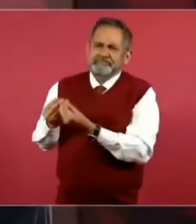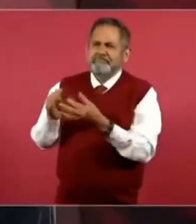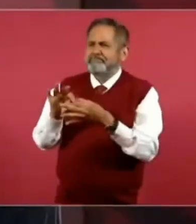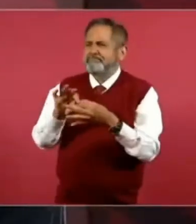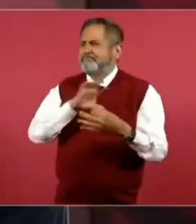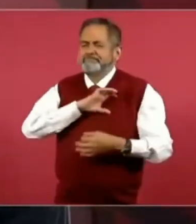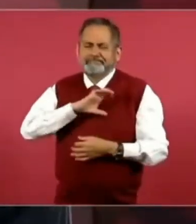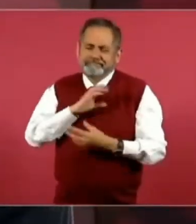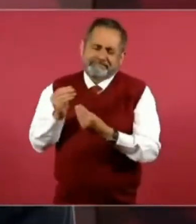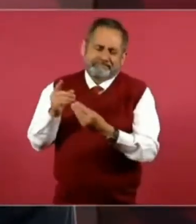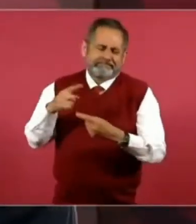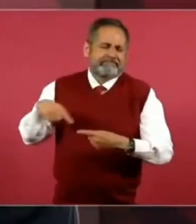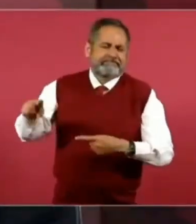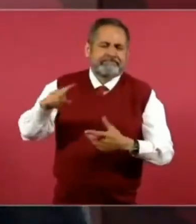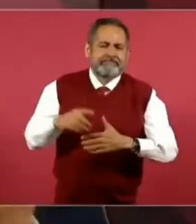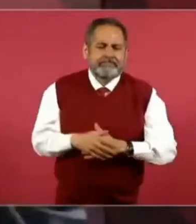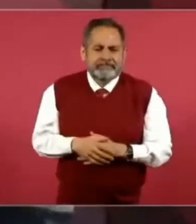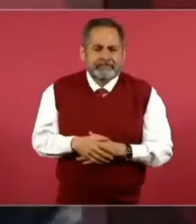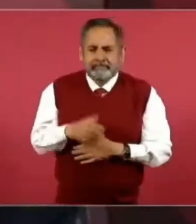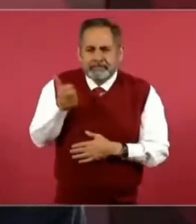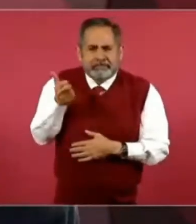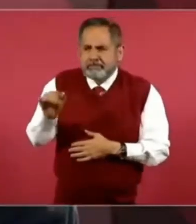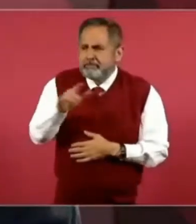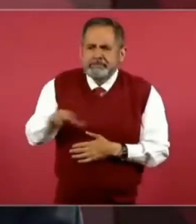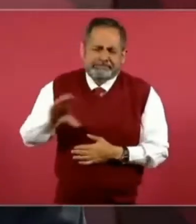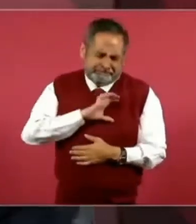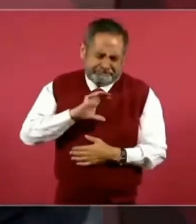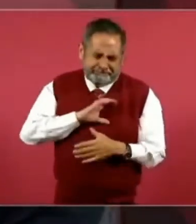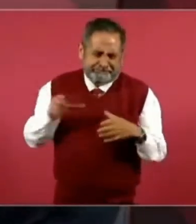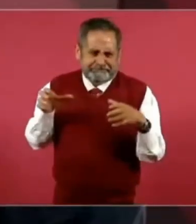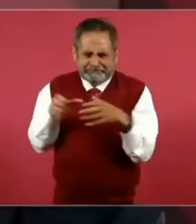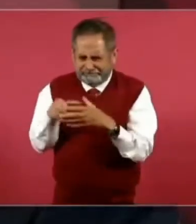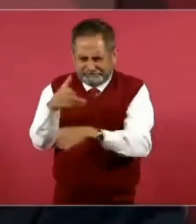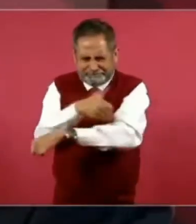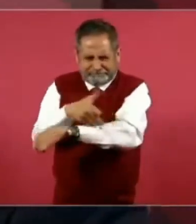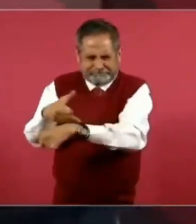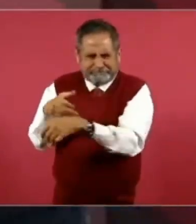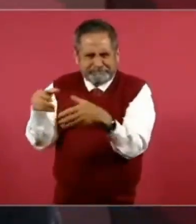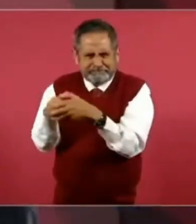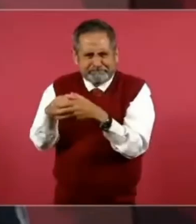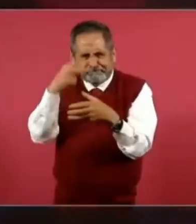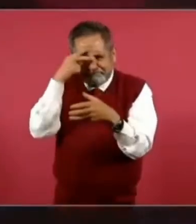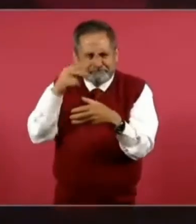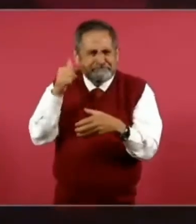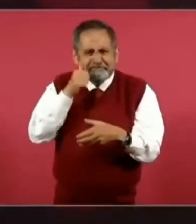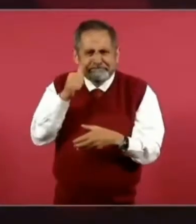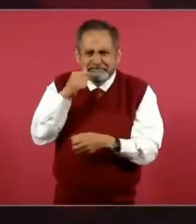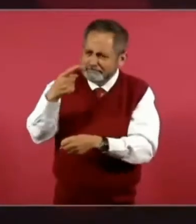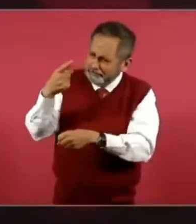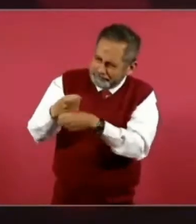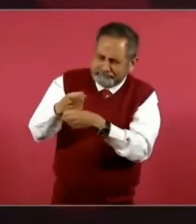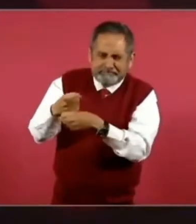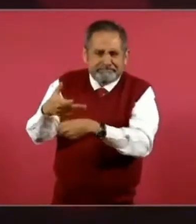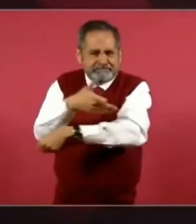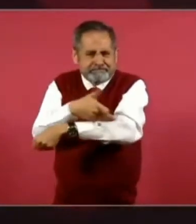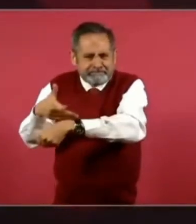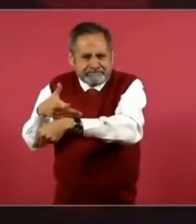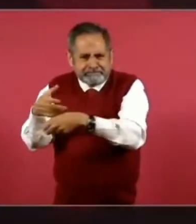como somos. La familia en México es la principal